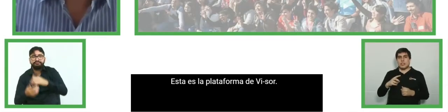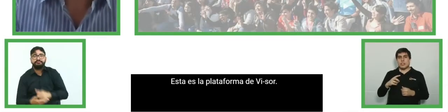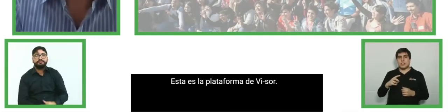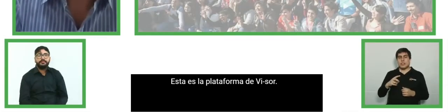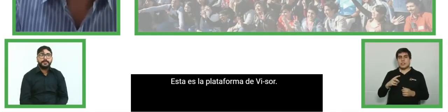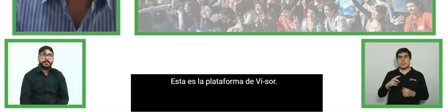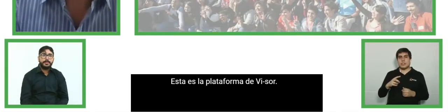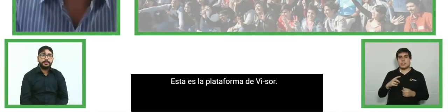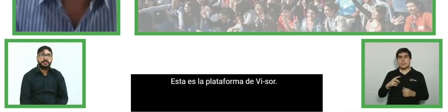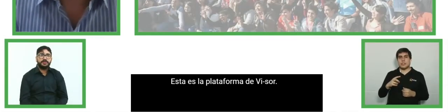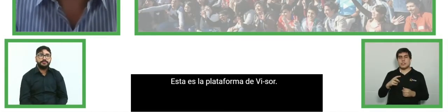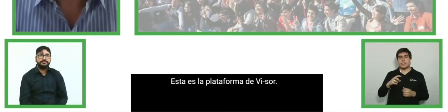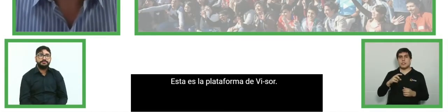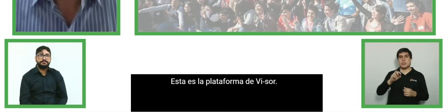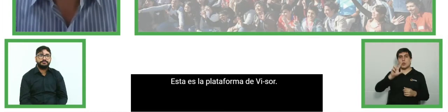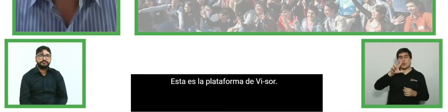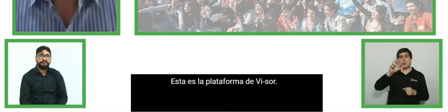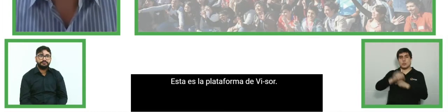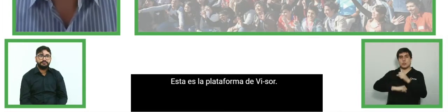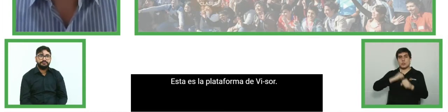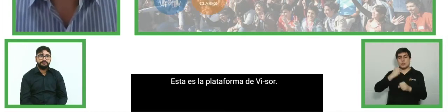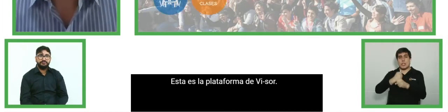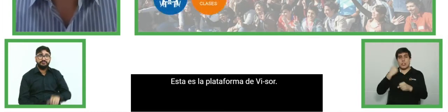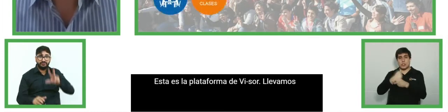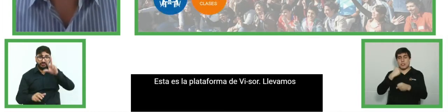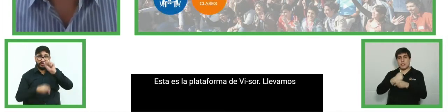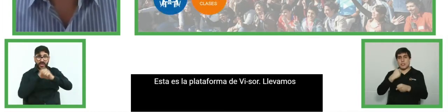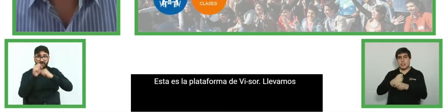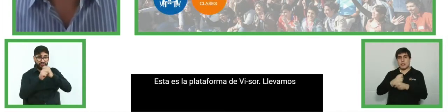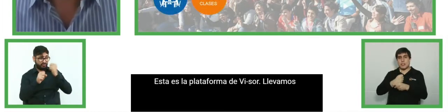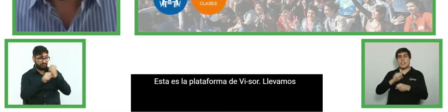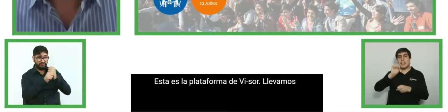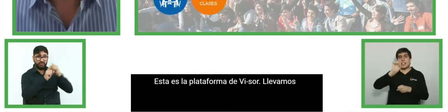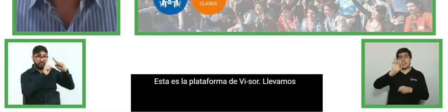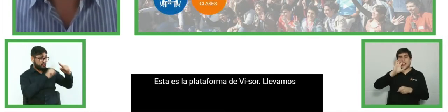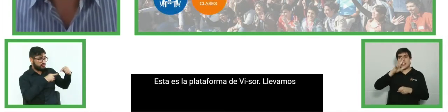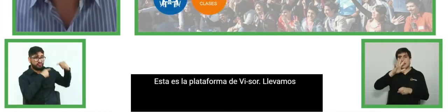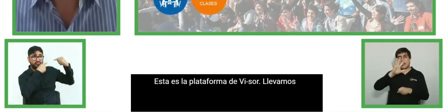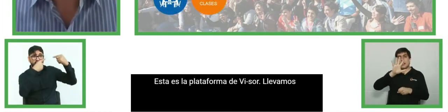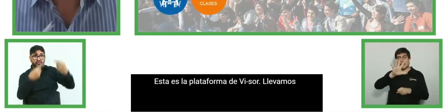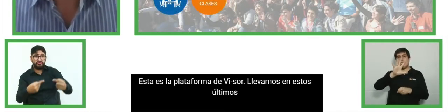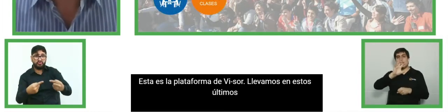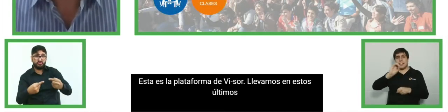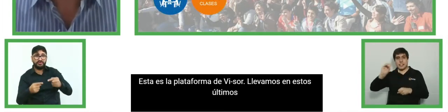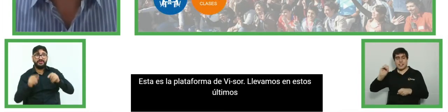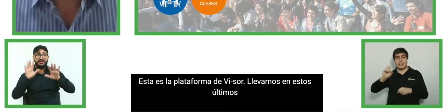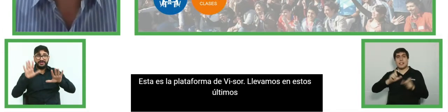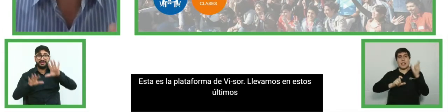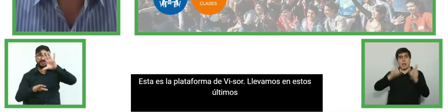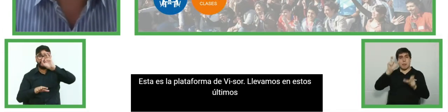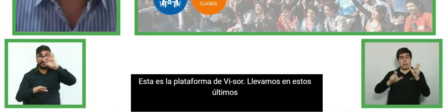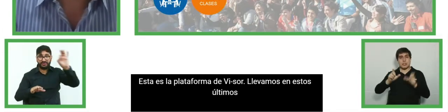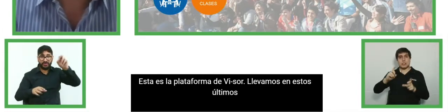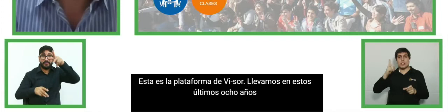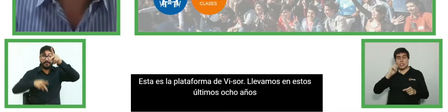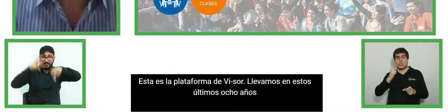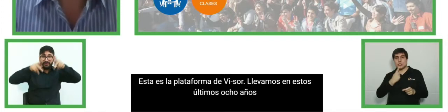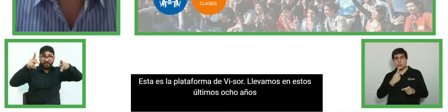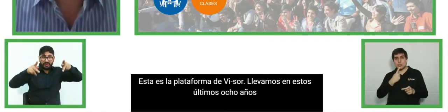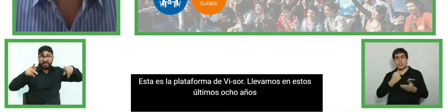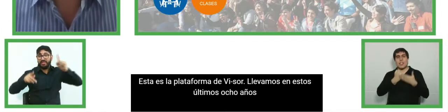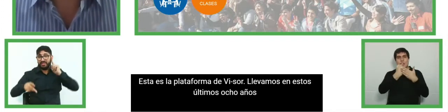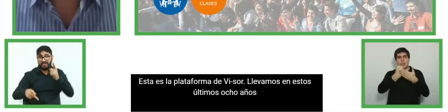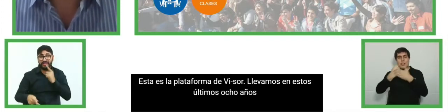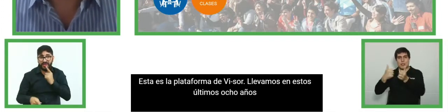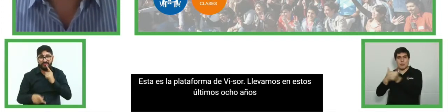estos últimos 7 o 8 años en Chile más de 500 estudiantes que hemos apoyado con discapacidad auditiva. Hemos ayudado y apoyado también